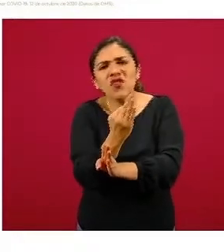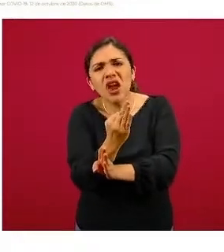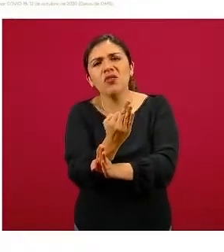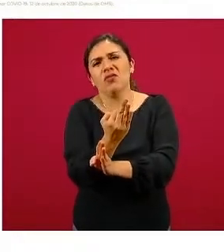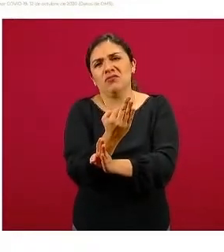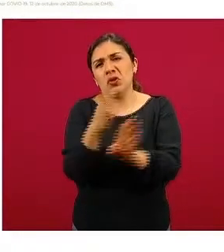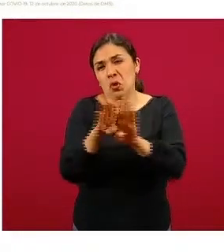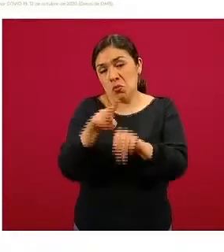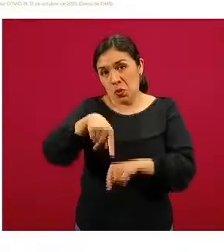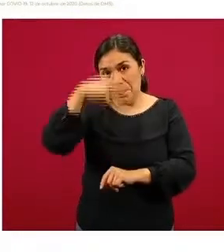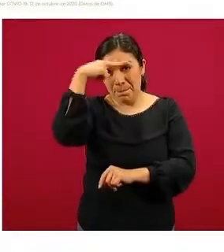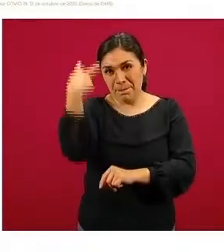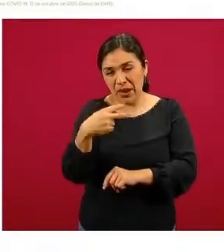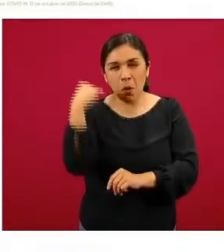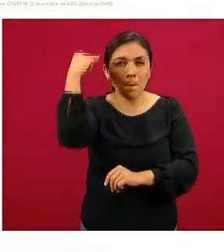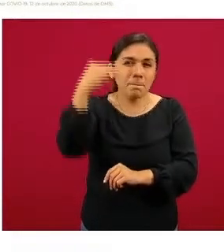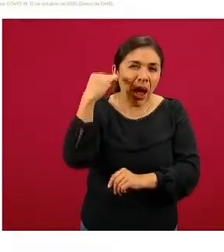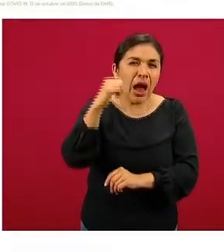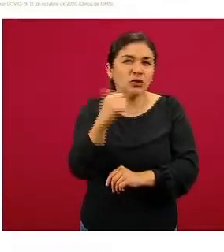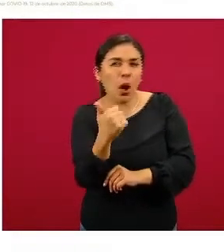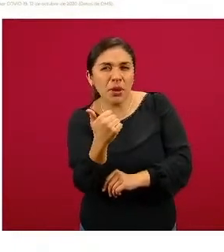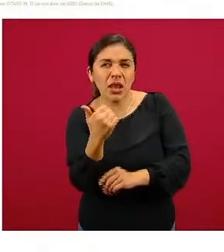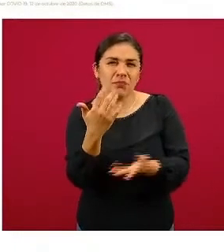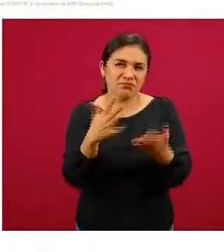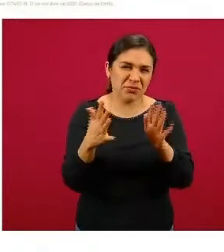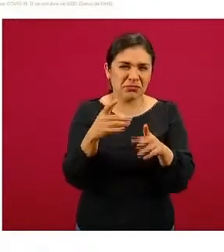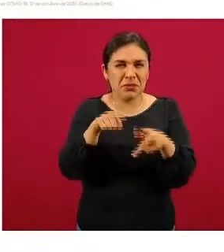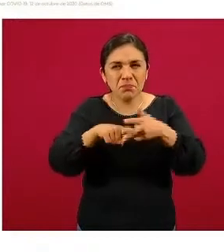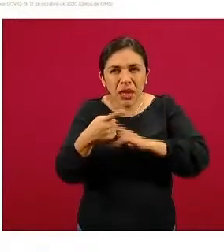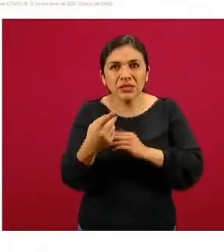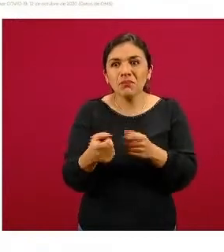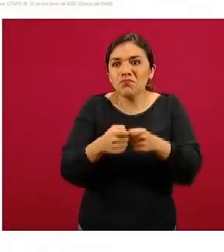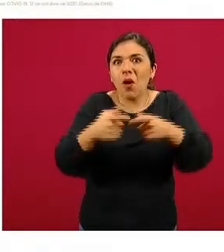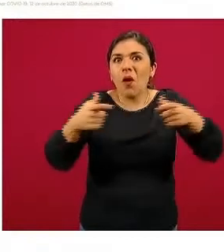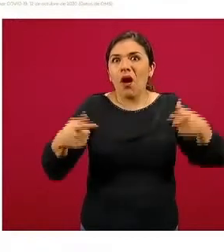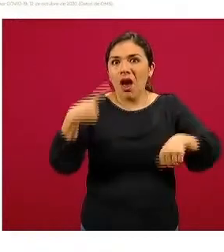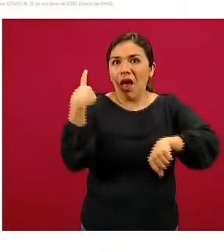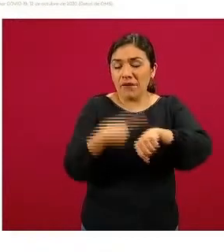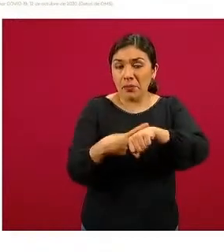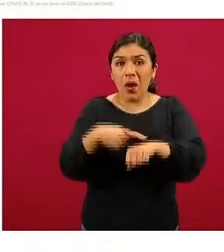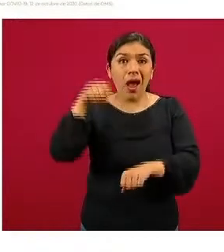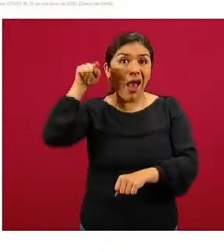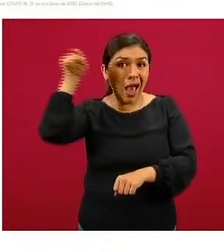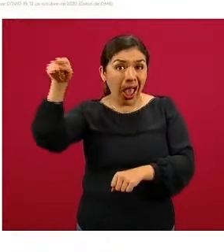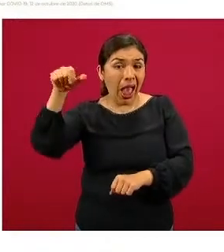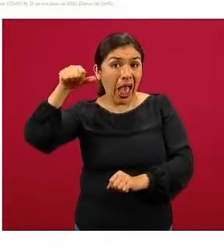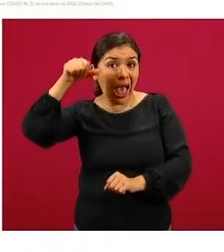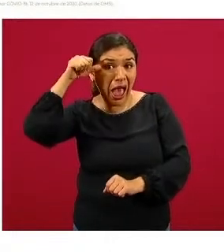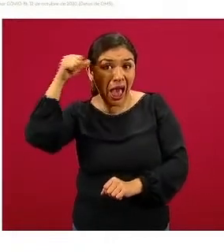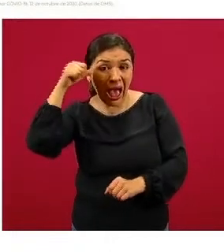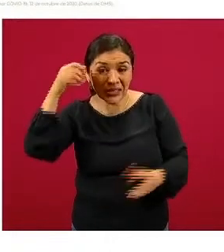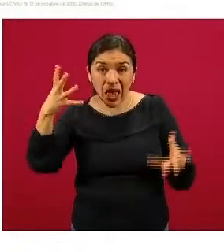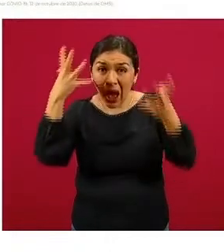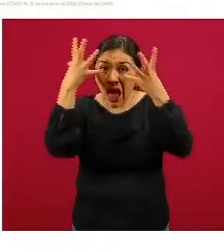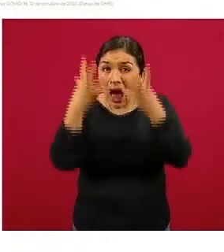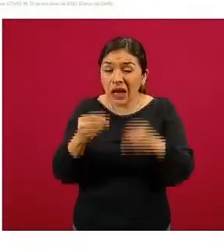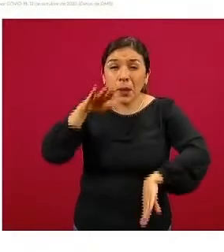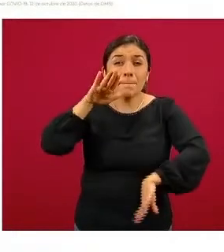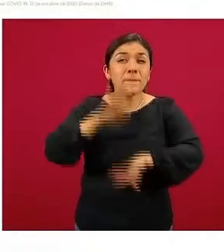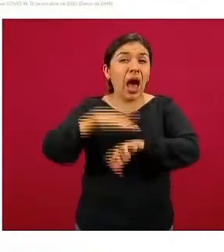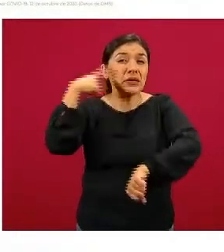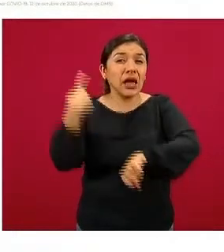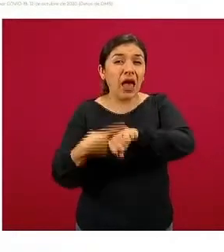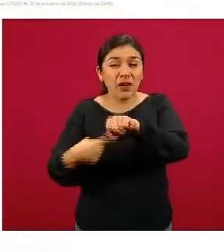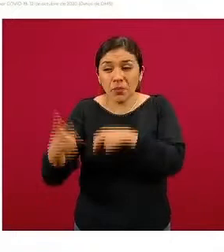en el caso de México, marzo, abril, cuando se inician los incrementos, aquí prácticamente el conglomerado de todos los